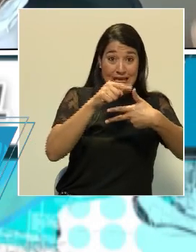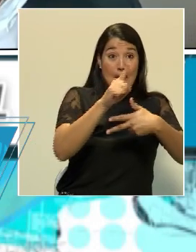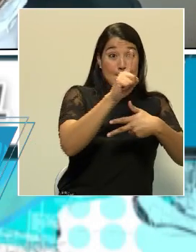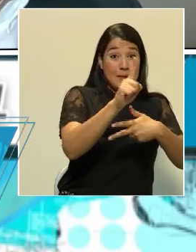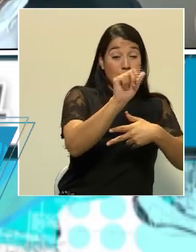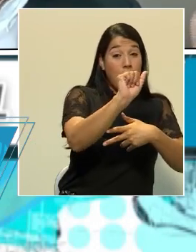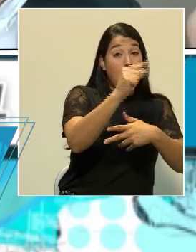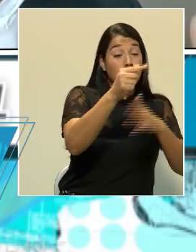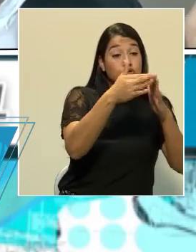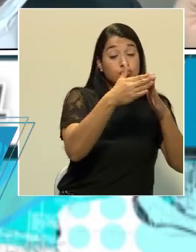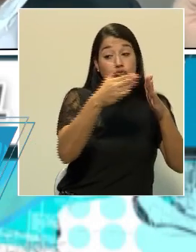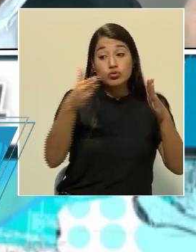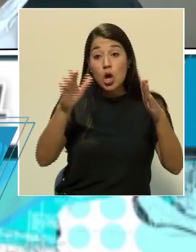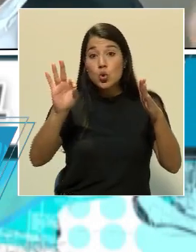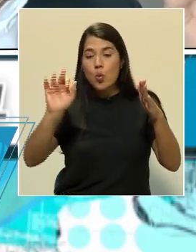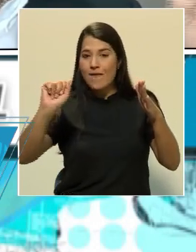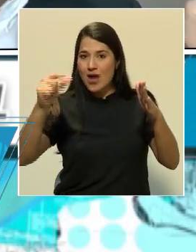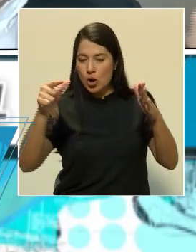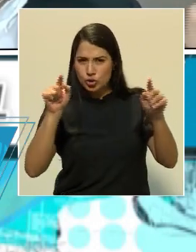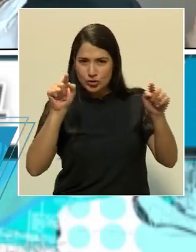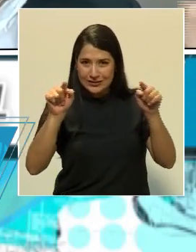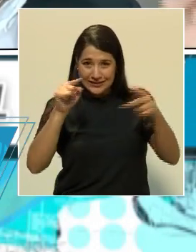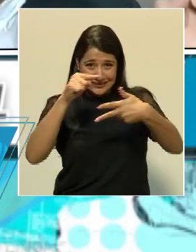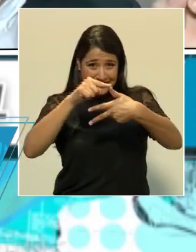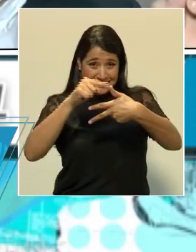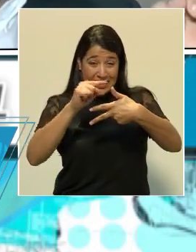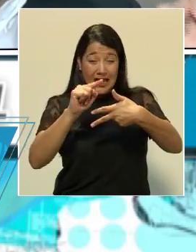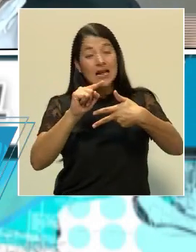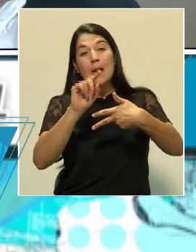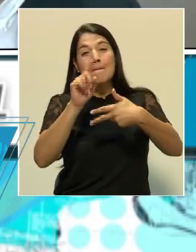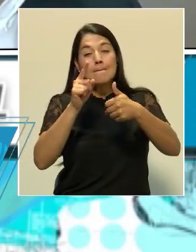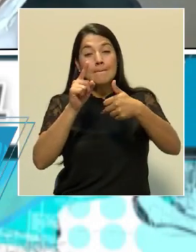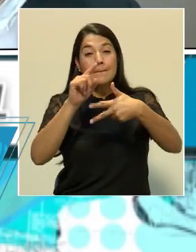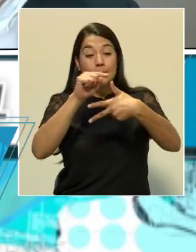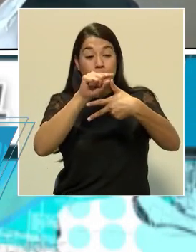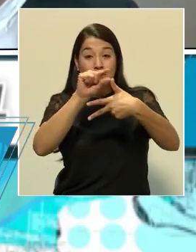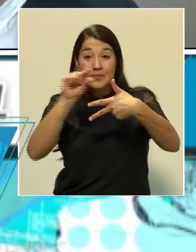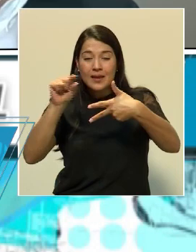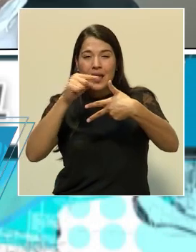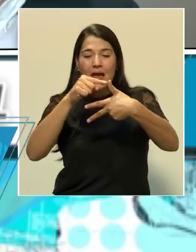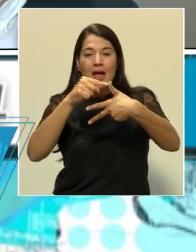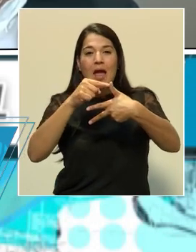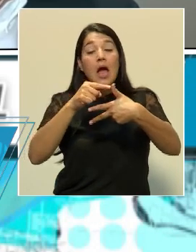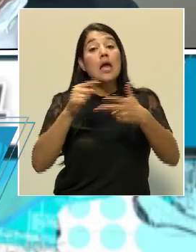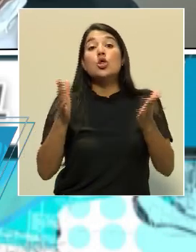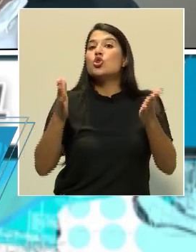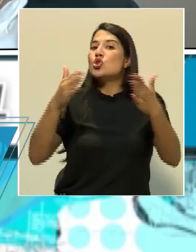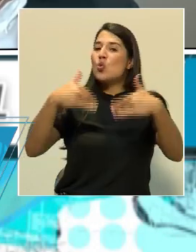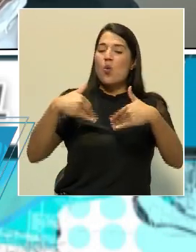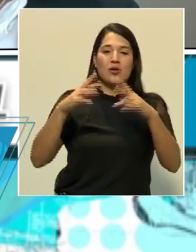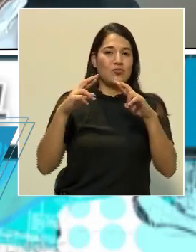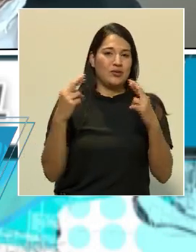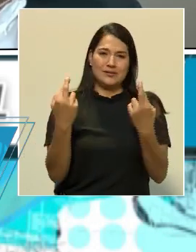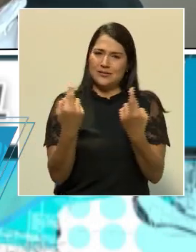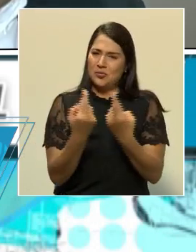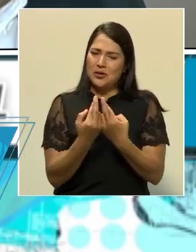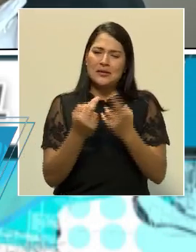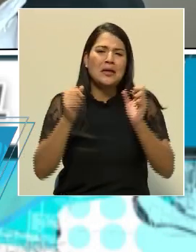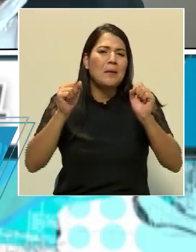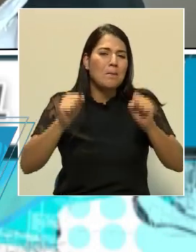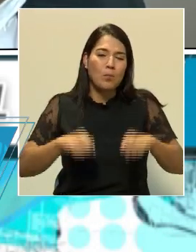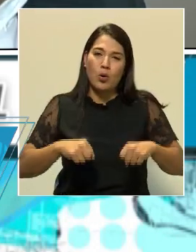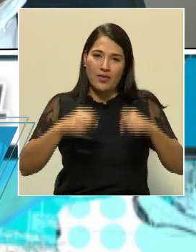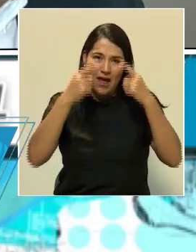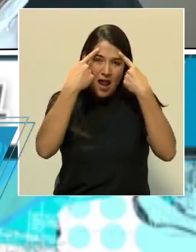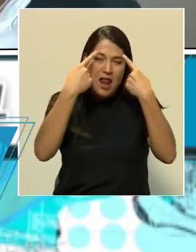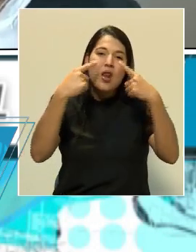9 de agosto, yo le puedo asegurar que no hay un solo restaurante que vaya a salir en números